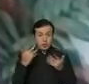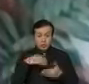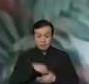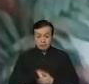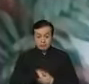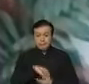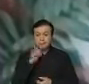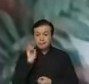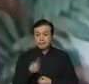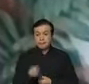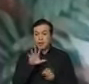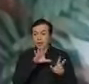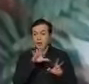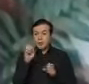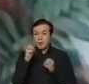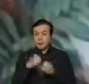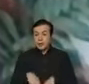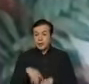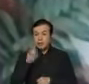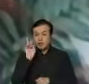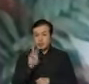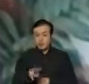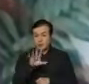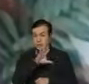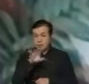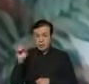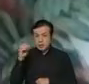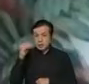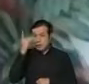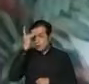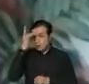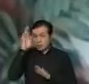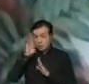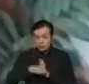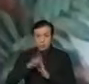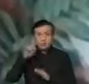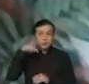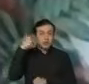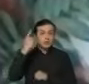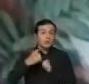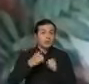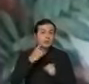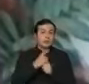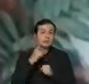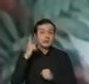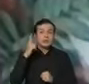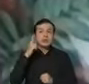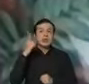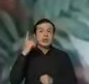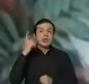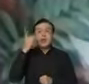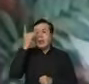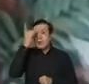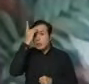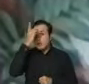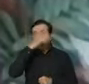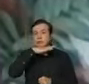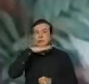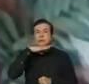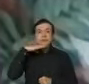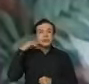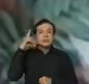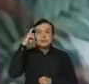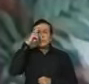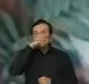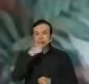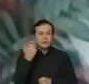los 1.800 y habríamos perdido estos 1.500 de quita. La deuda el próximo año nos habría llegado hasta acá. O habríamos declarado un default, que ni